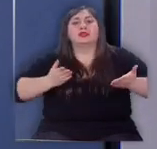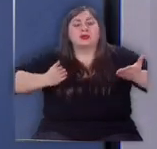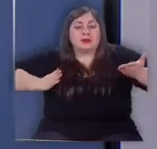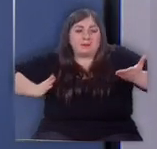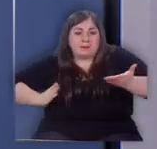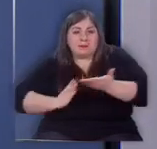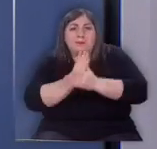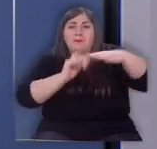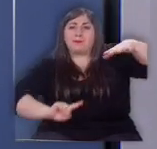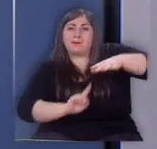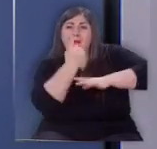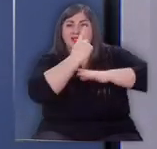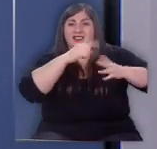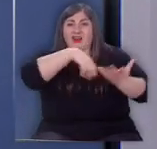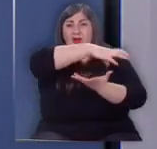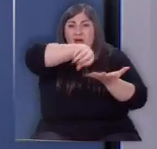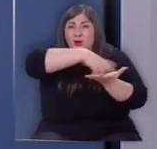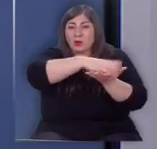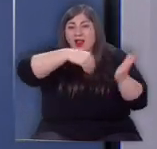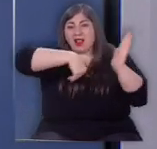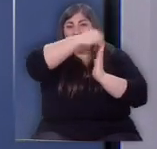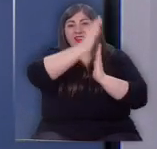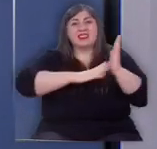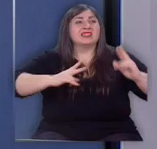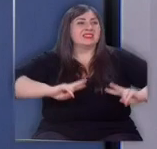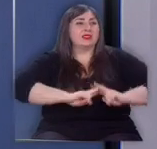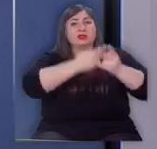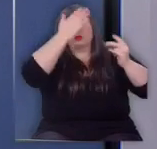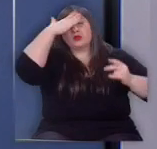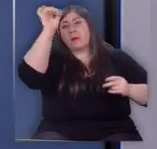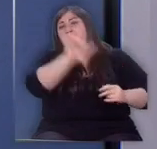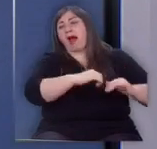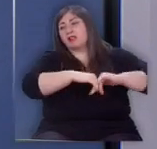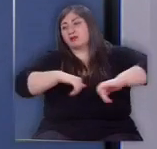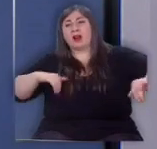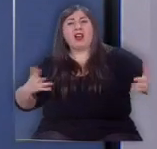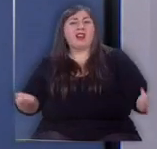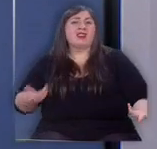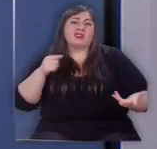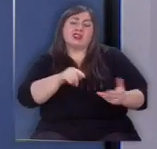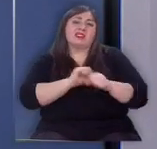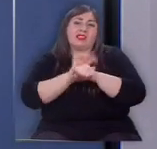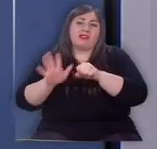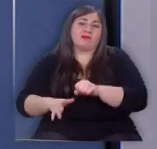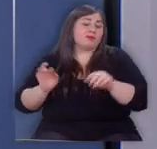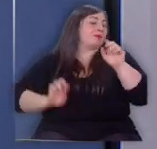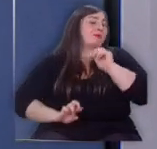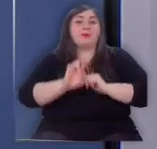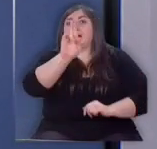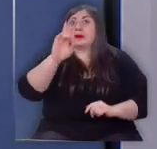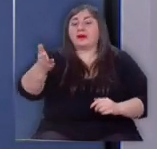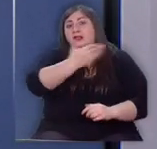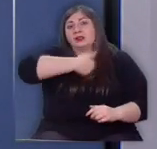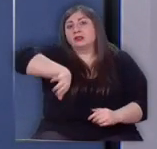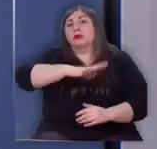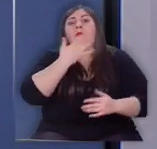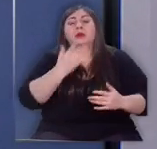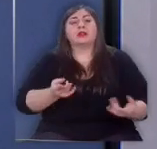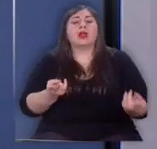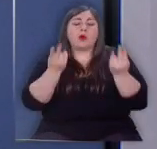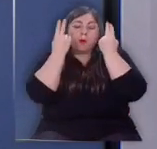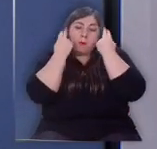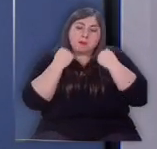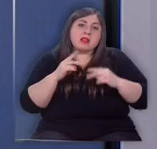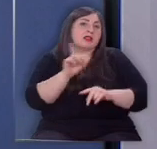Pintana vive segregada, se construyó mal, y hoy día con este virus nos afecta más, porque sabemos que los humildes